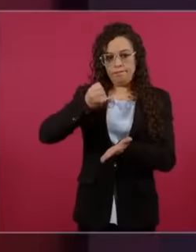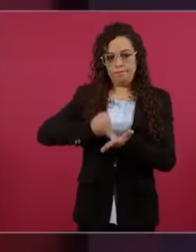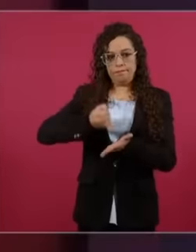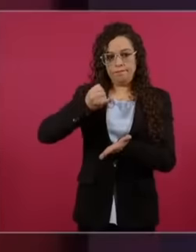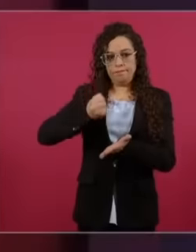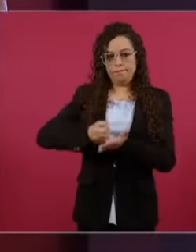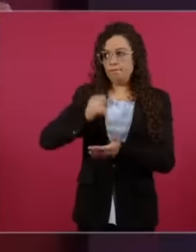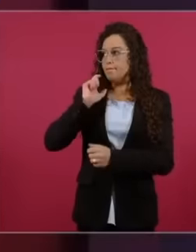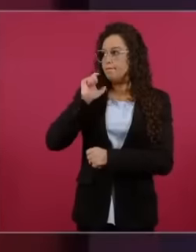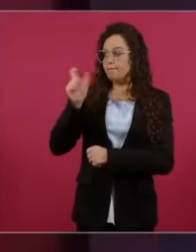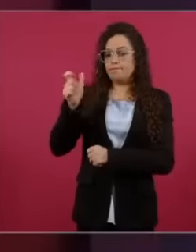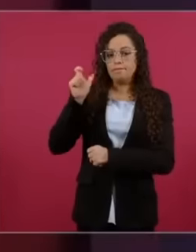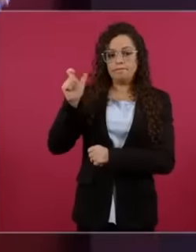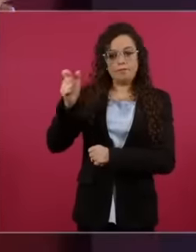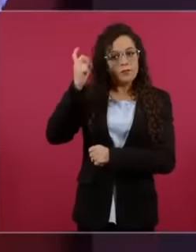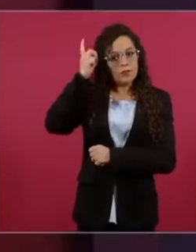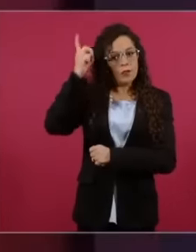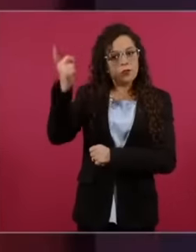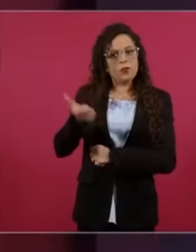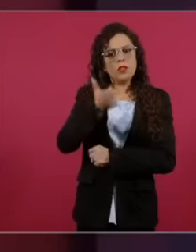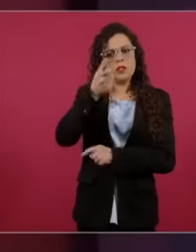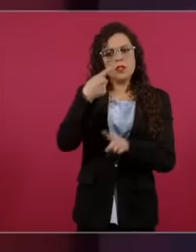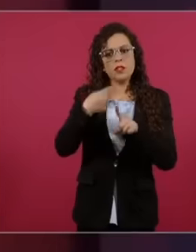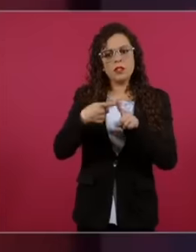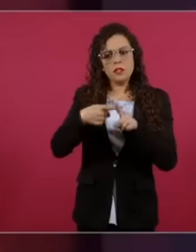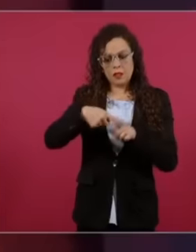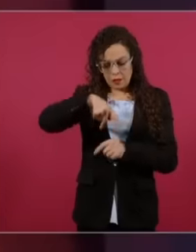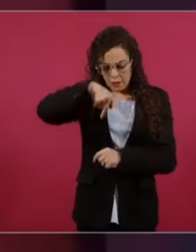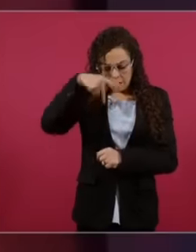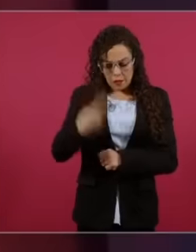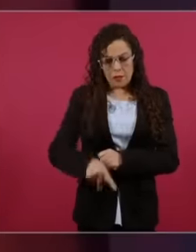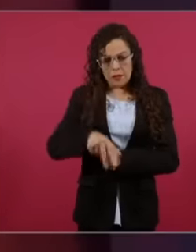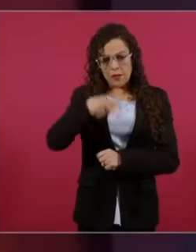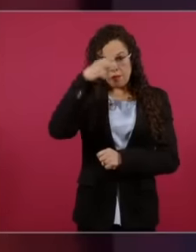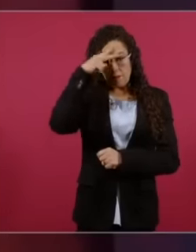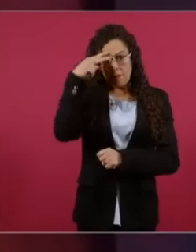Esto es dinero del pueblo de México.